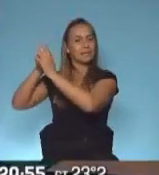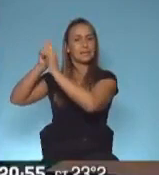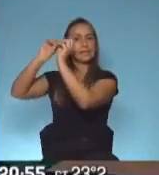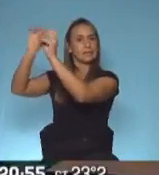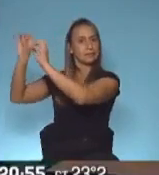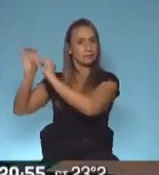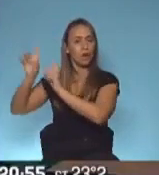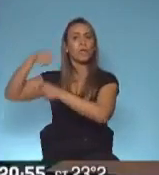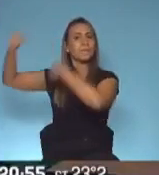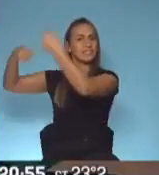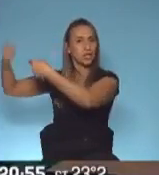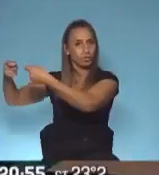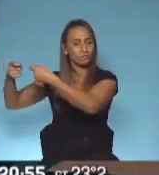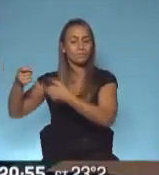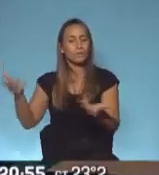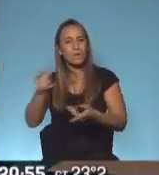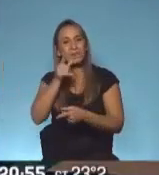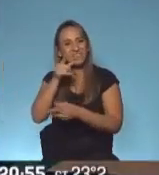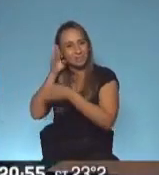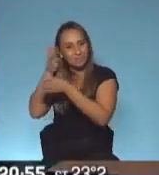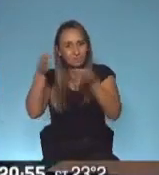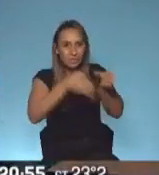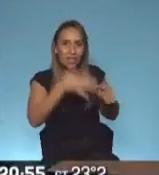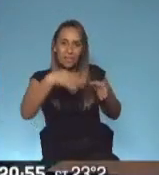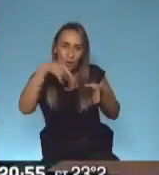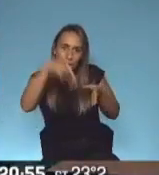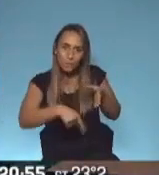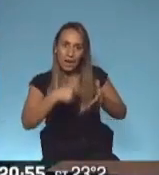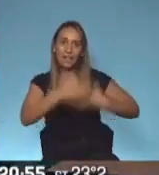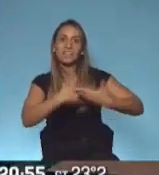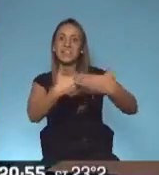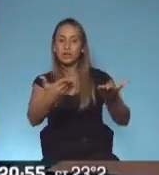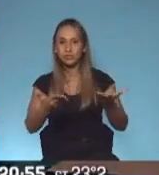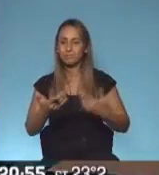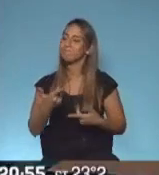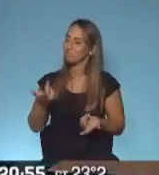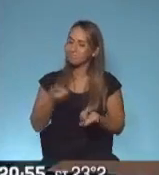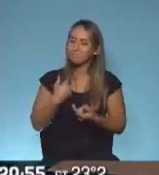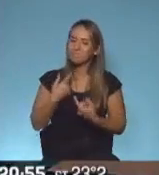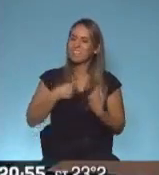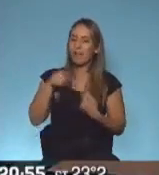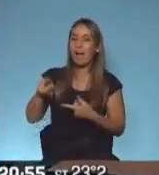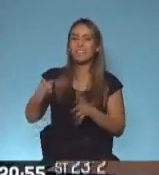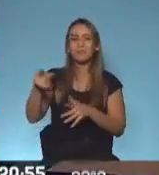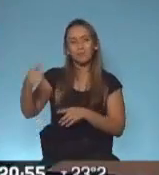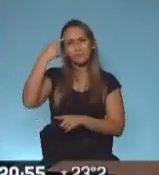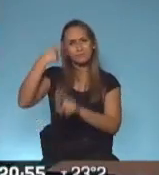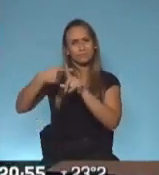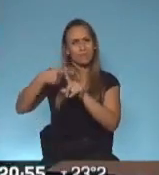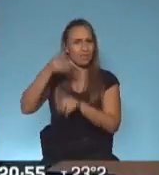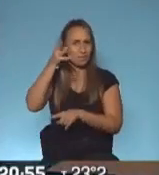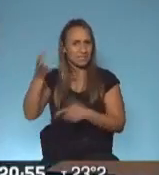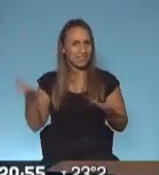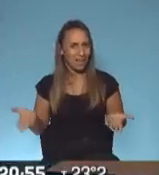asumir hacia el país otra política del desarrollo, ¿no? Bien, a veces te veo tan optimista, David. Y en el primer lugar entonces en nuestro ranking obviamente